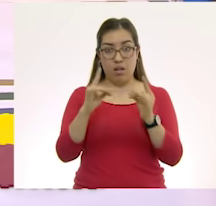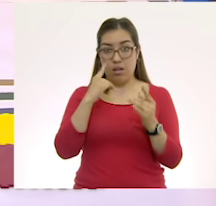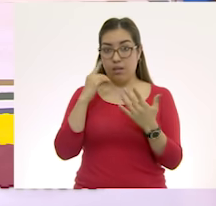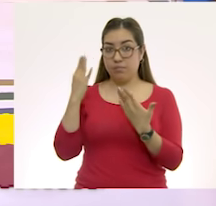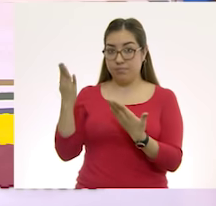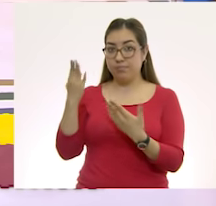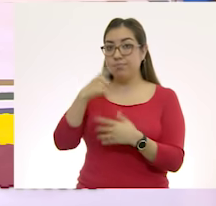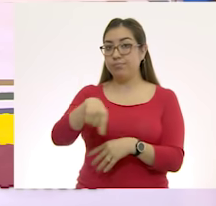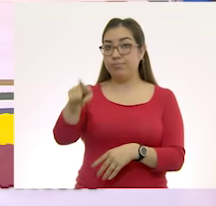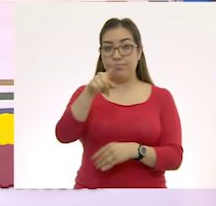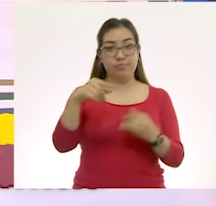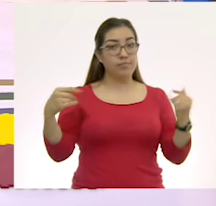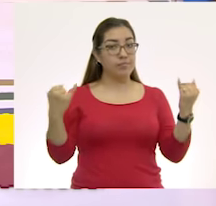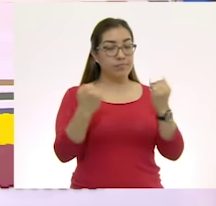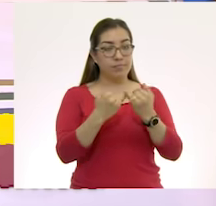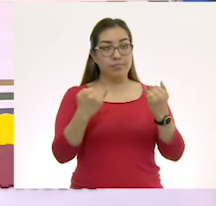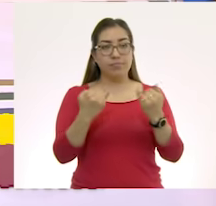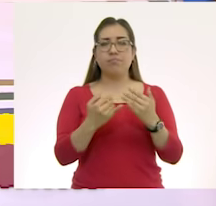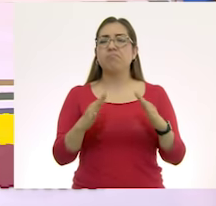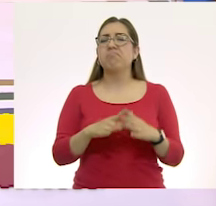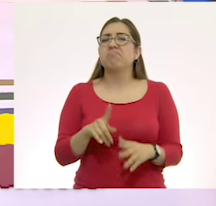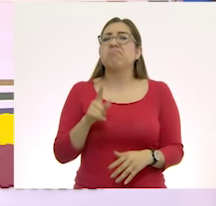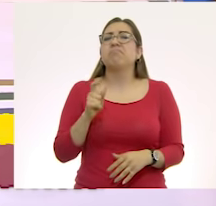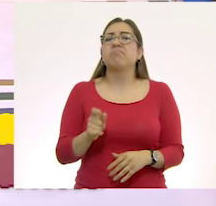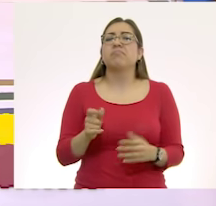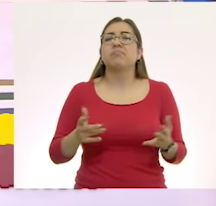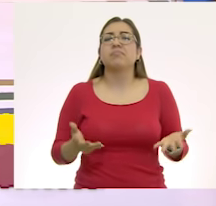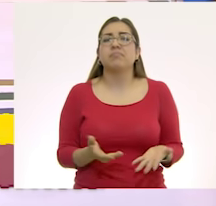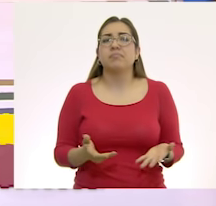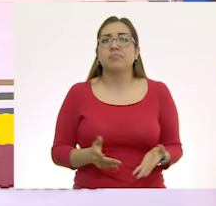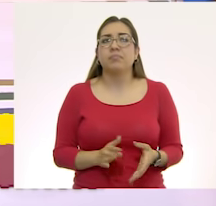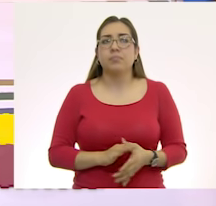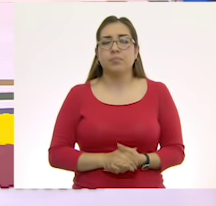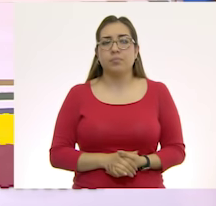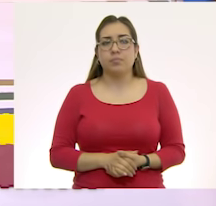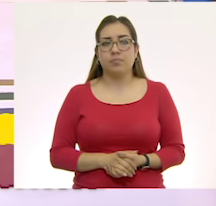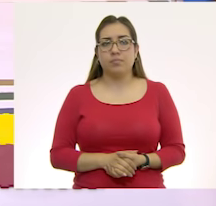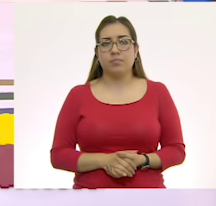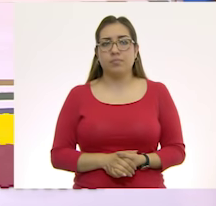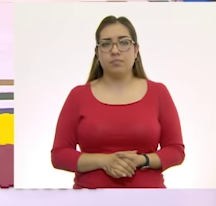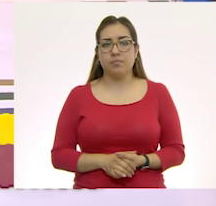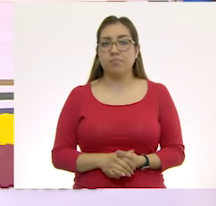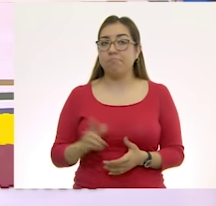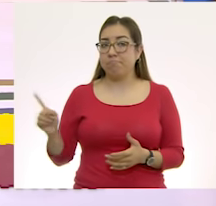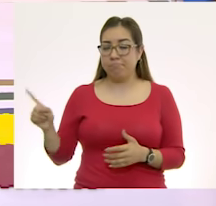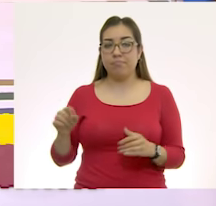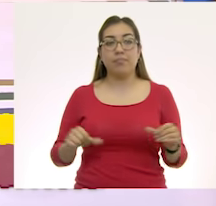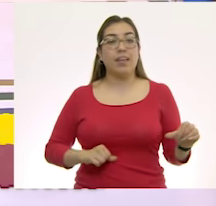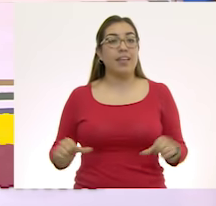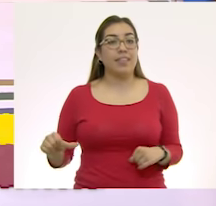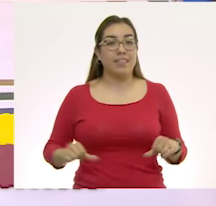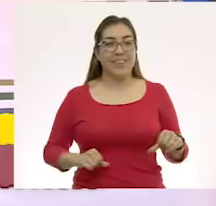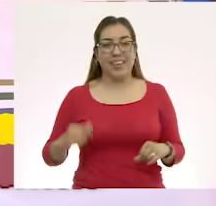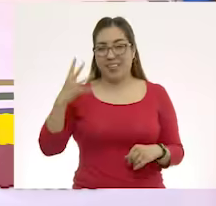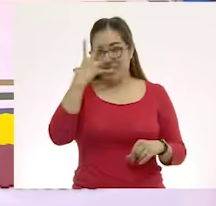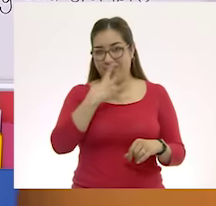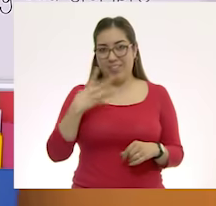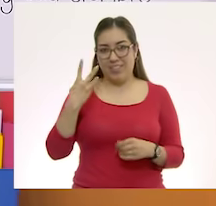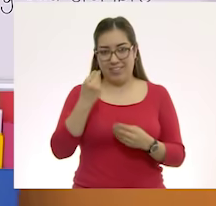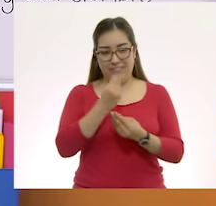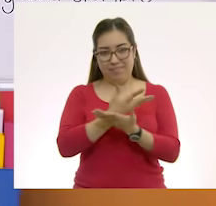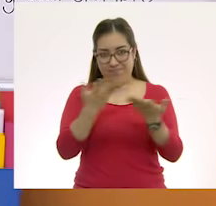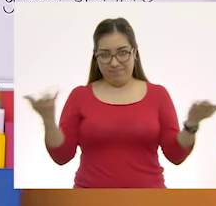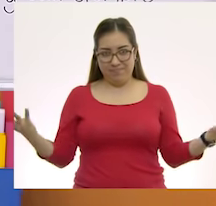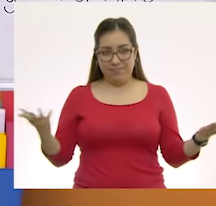en casita a los demás niños, ¿qué es lo que vamos a hacer? Yo tengo una actividad muy bonita para todos ellos y para